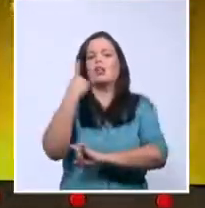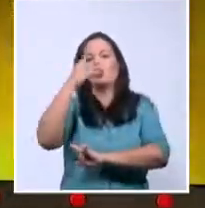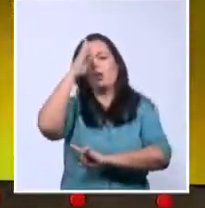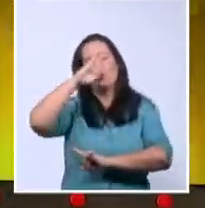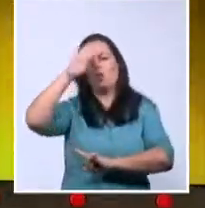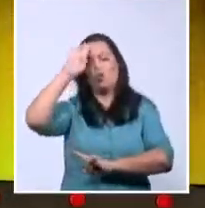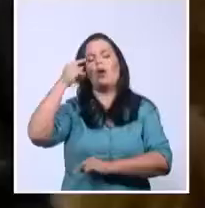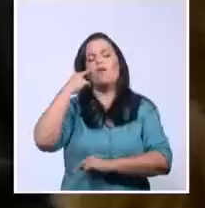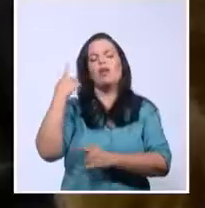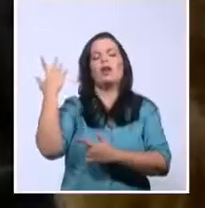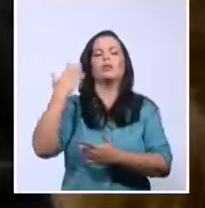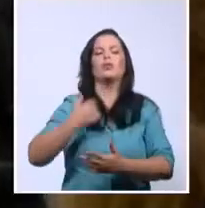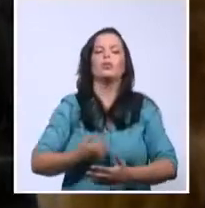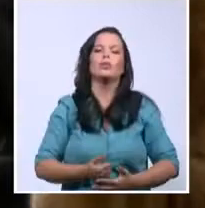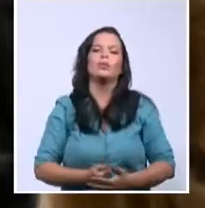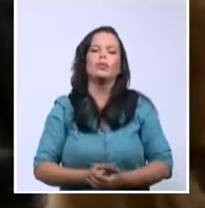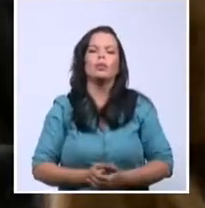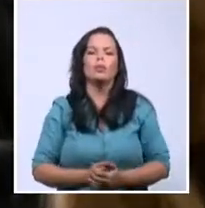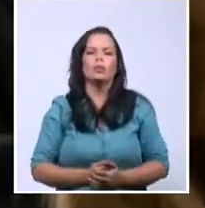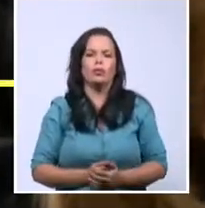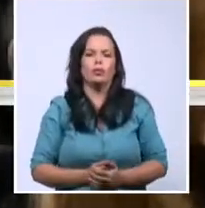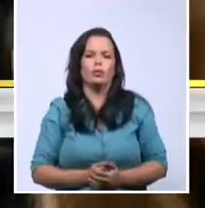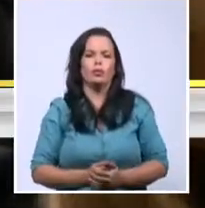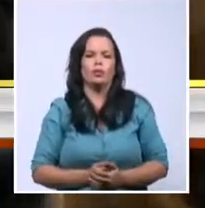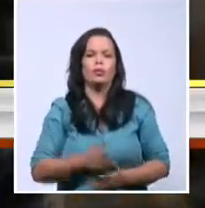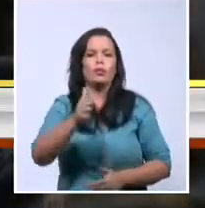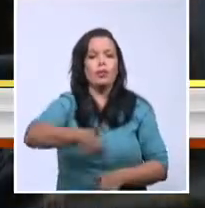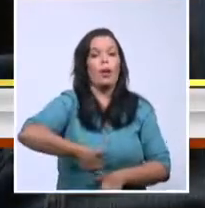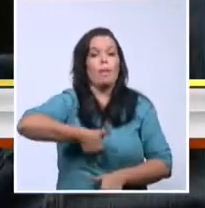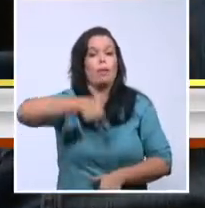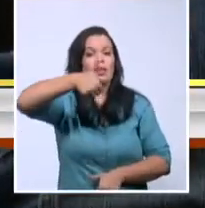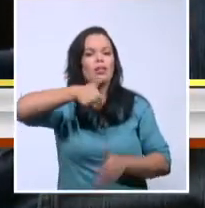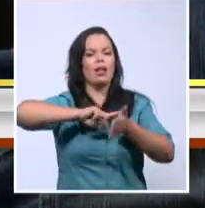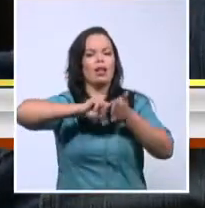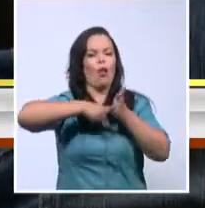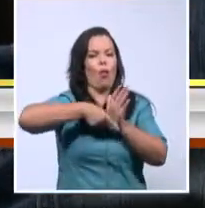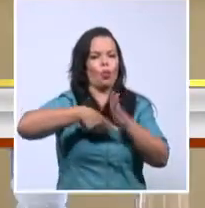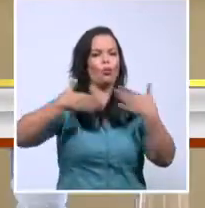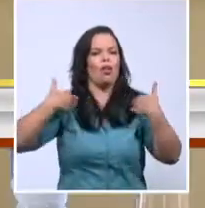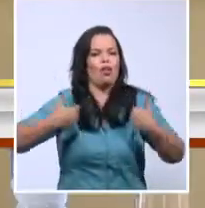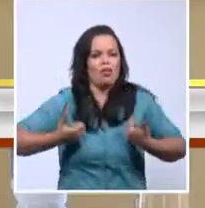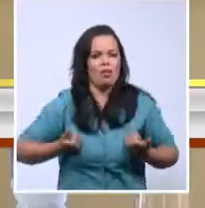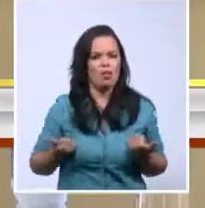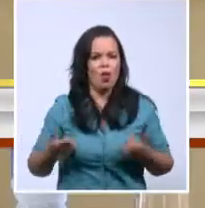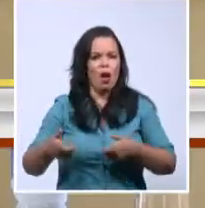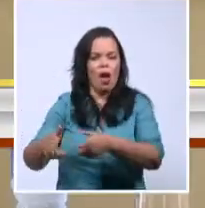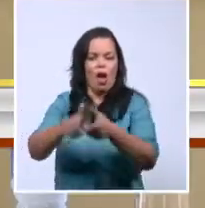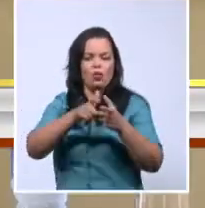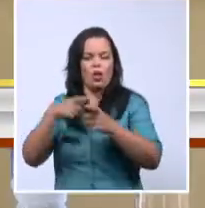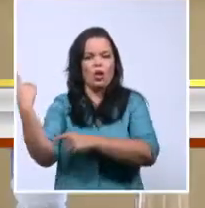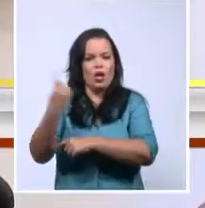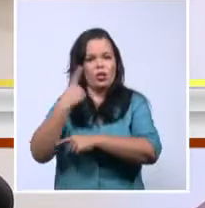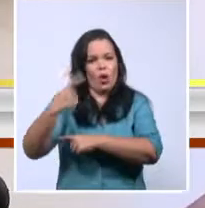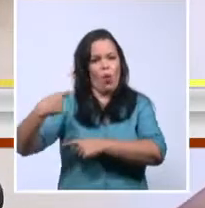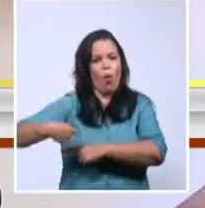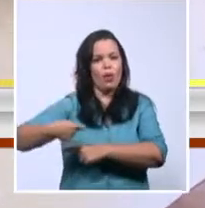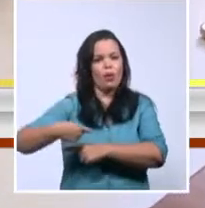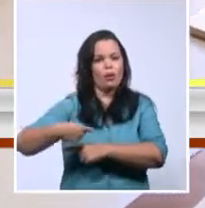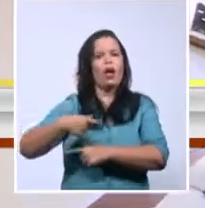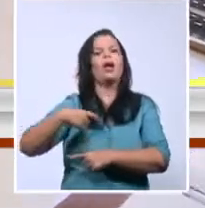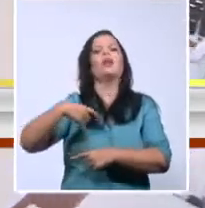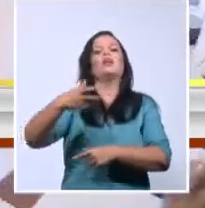Veamos. El presidente de la Junta Directiva de la Unión Nacional de Juristas leyó una declaración emitida por